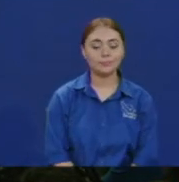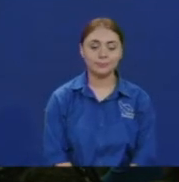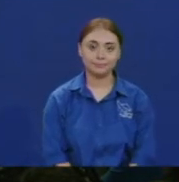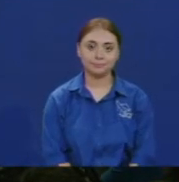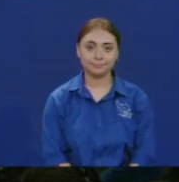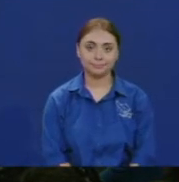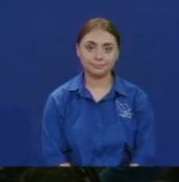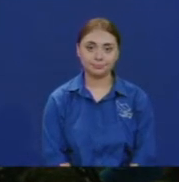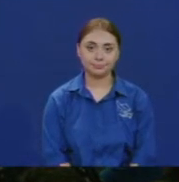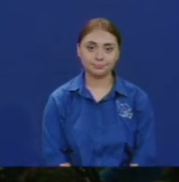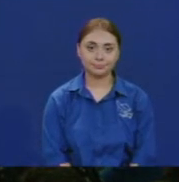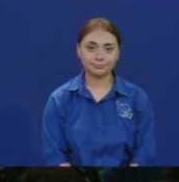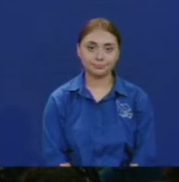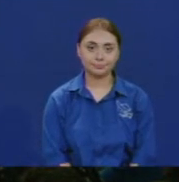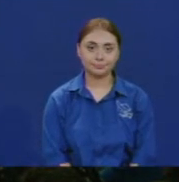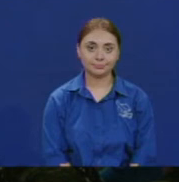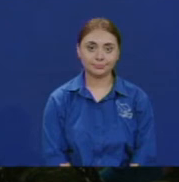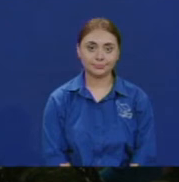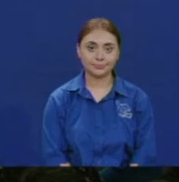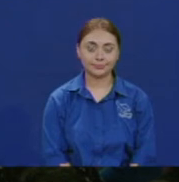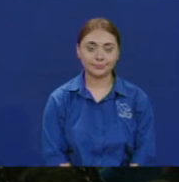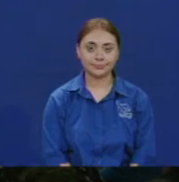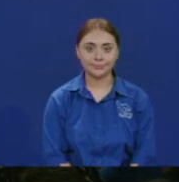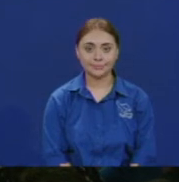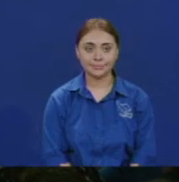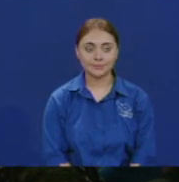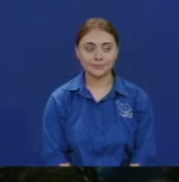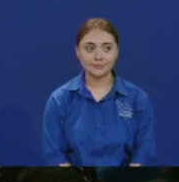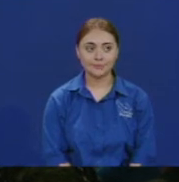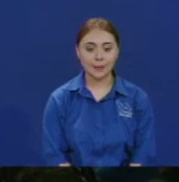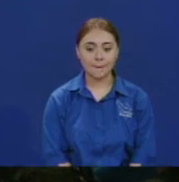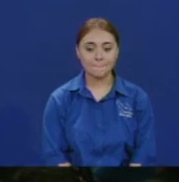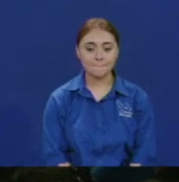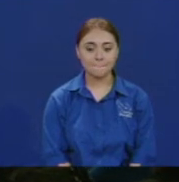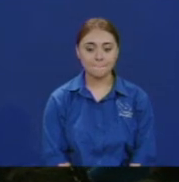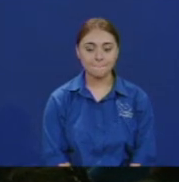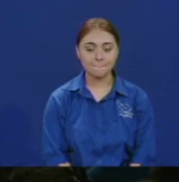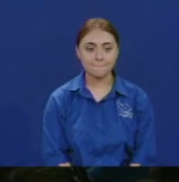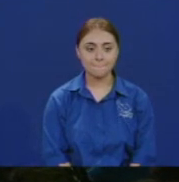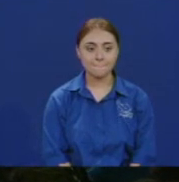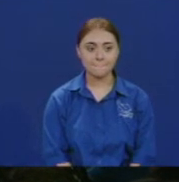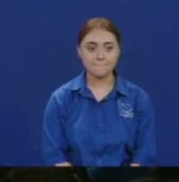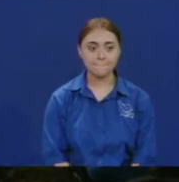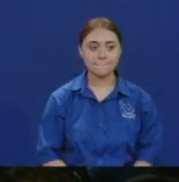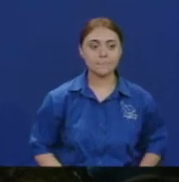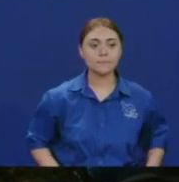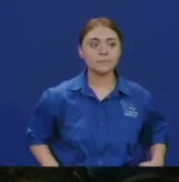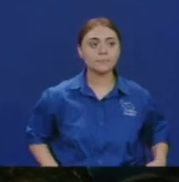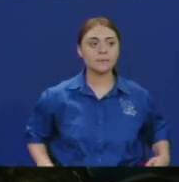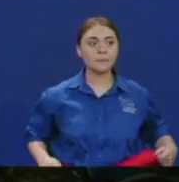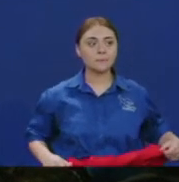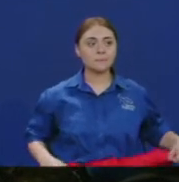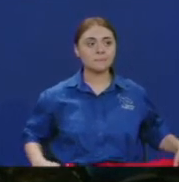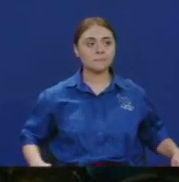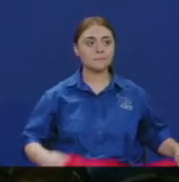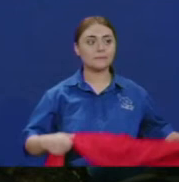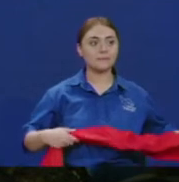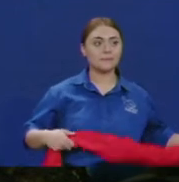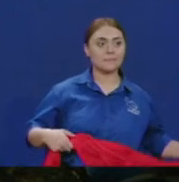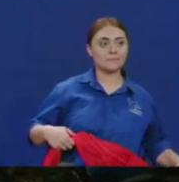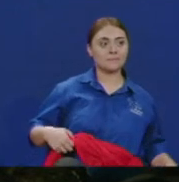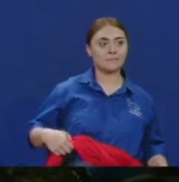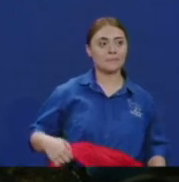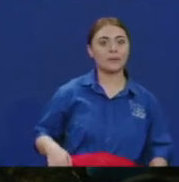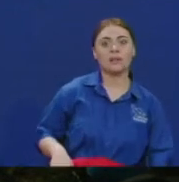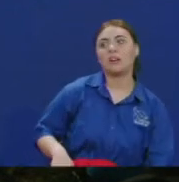tiempo tenemos que ser un poco cuidadosos con el mismo. Además, como hay obras. Sí,